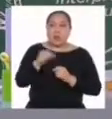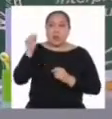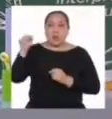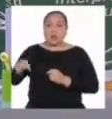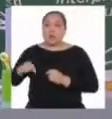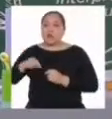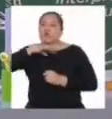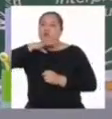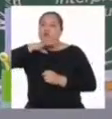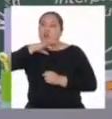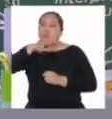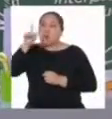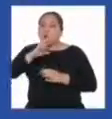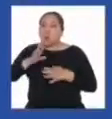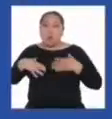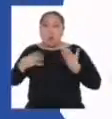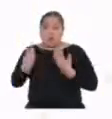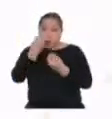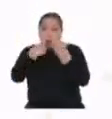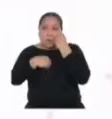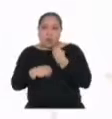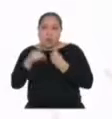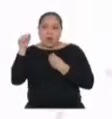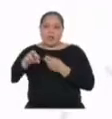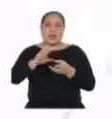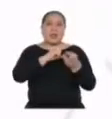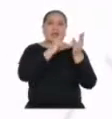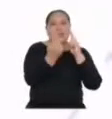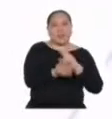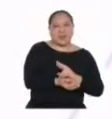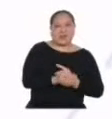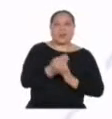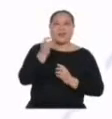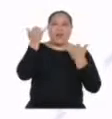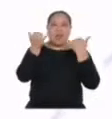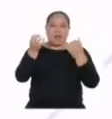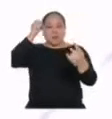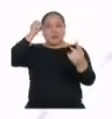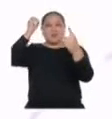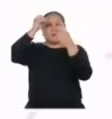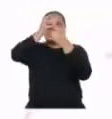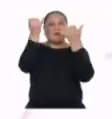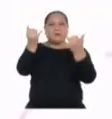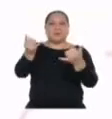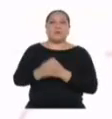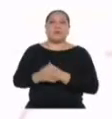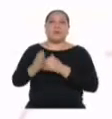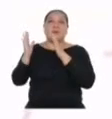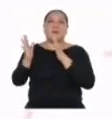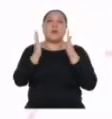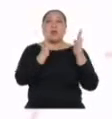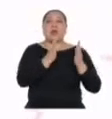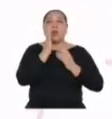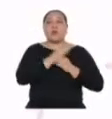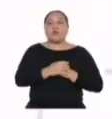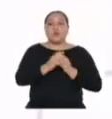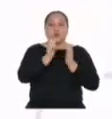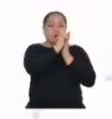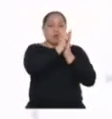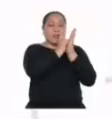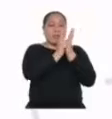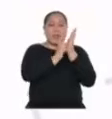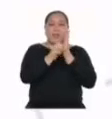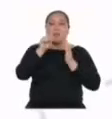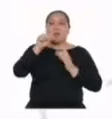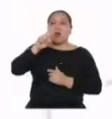chanchito no se pueda comer, recicla. Ahora sí, el reto de hoy es elaborar un texto argumentativo para